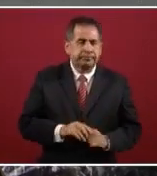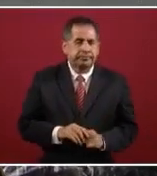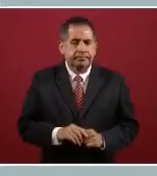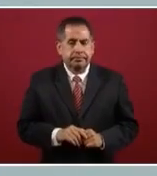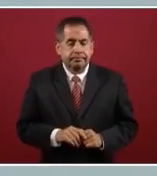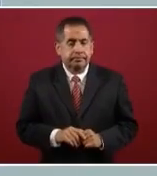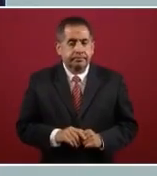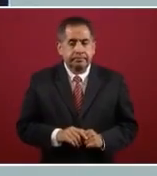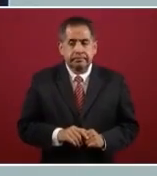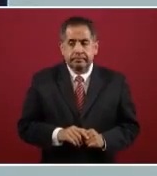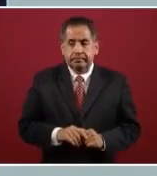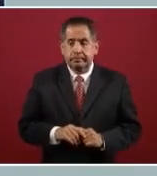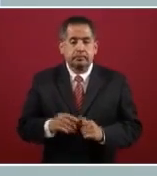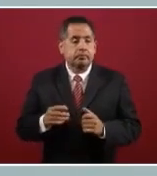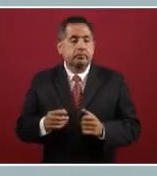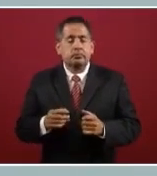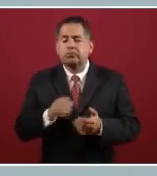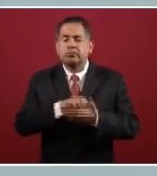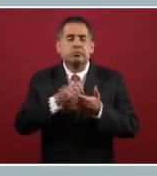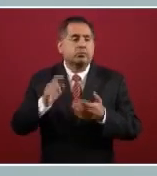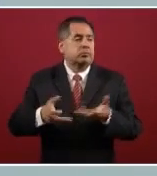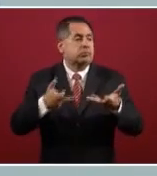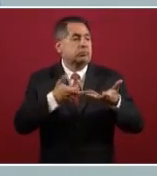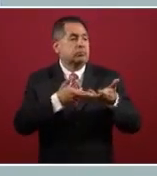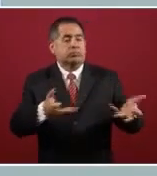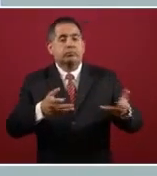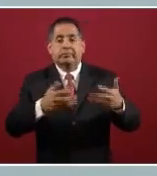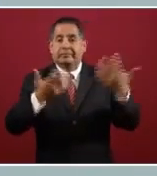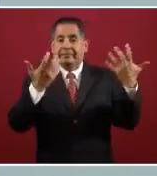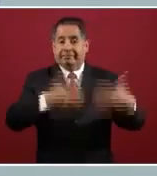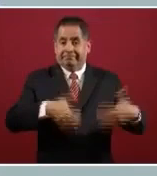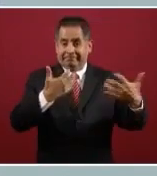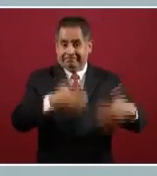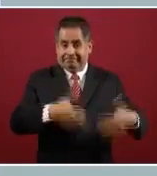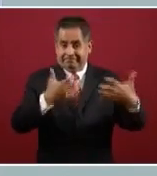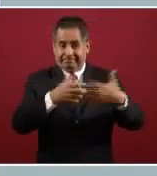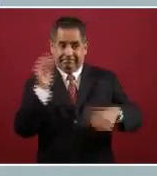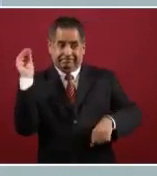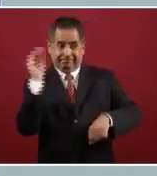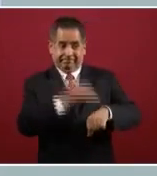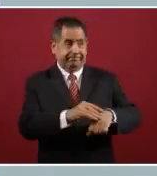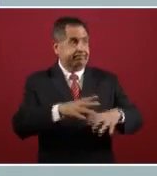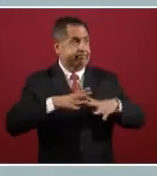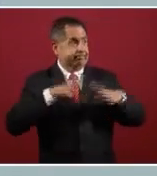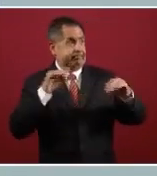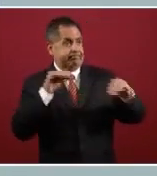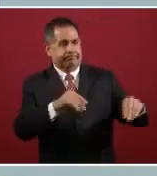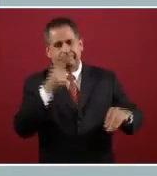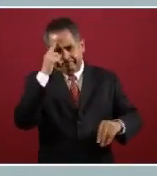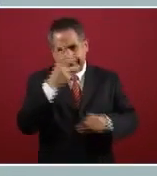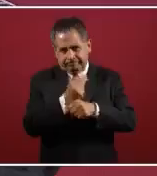Si se trae una planta para producir automóviles en México,